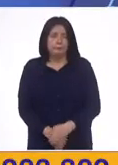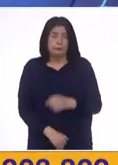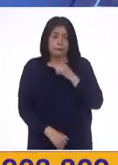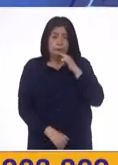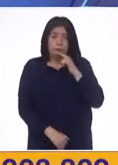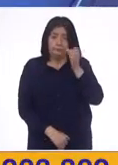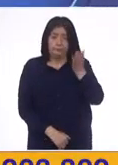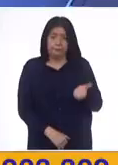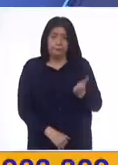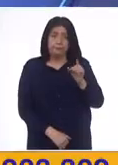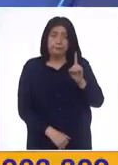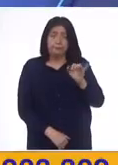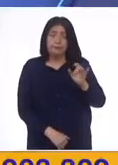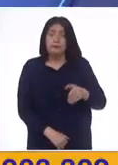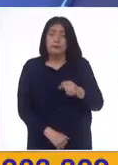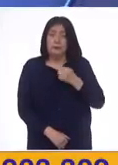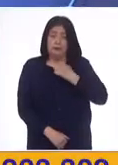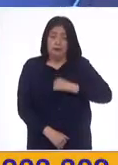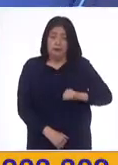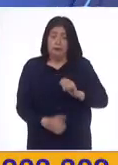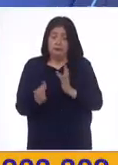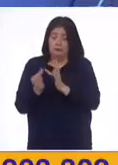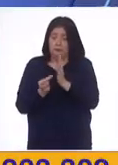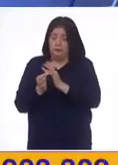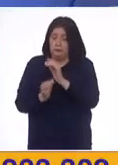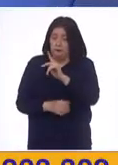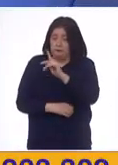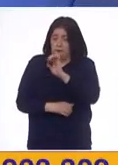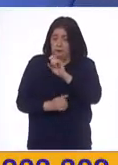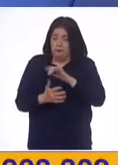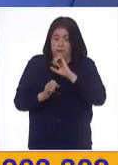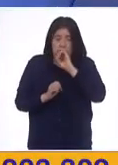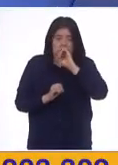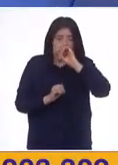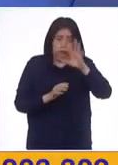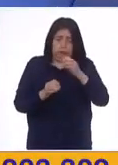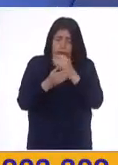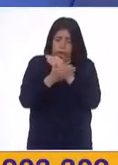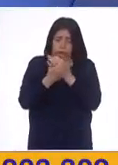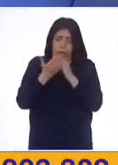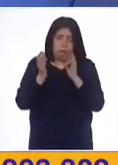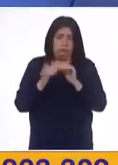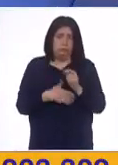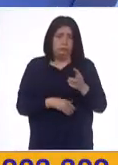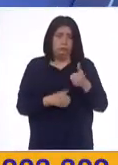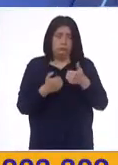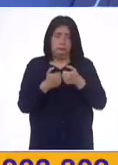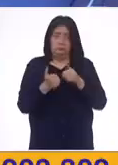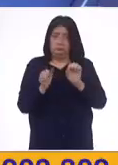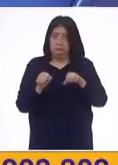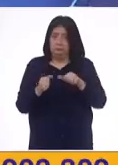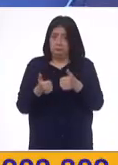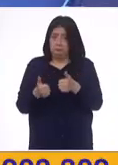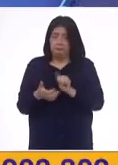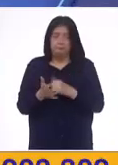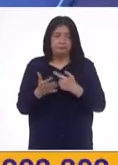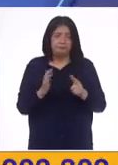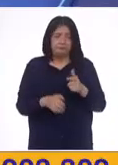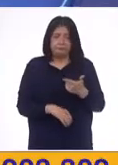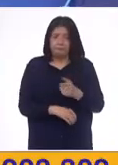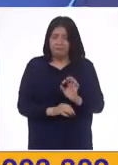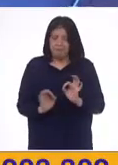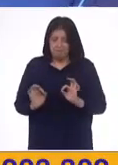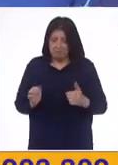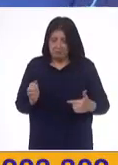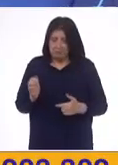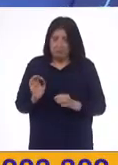Daniela Linares, hija de la esposa de Kenji Fujimori, confirmó en sus redes sociales que su novio se encuentra bien y que la bala no